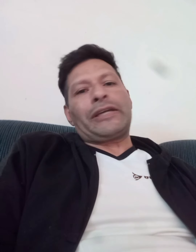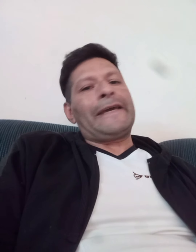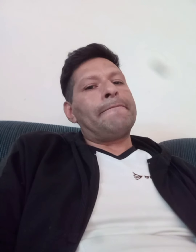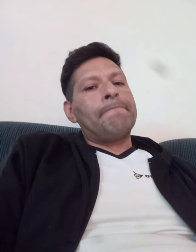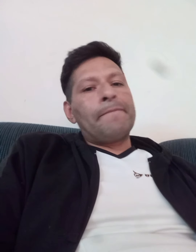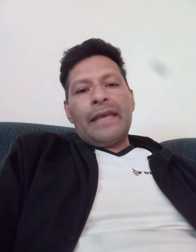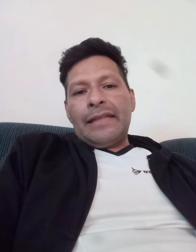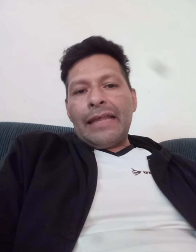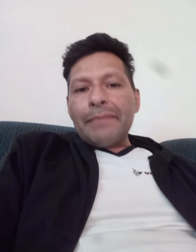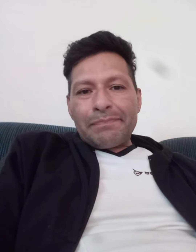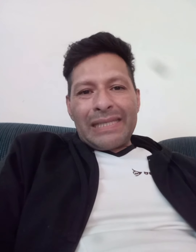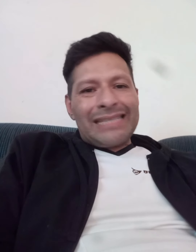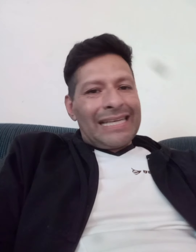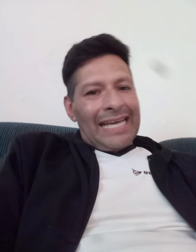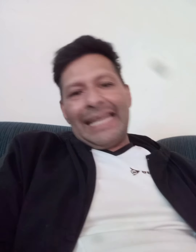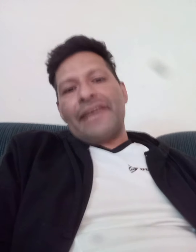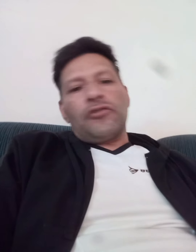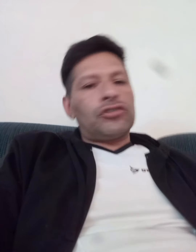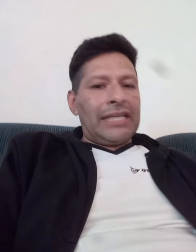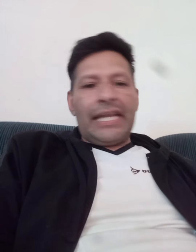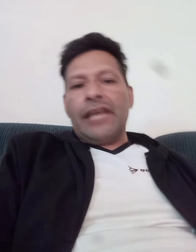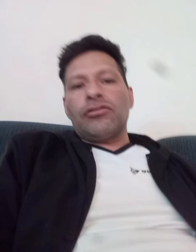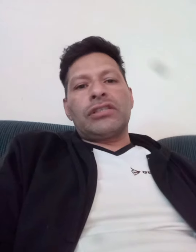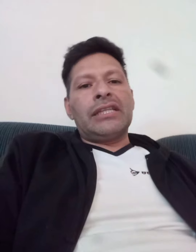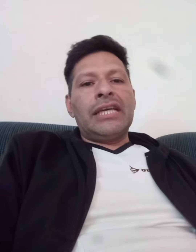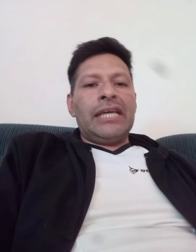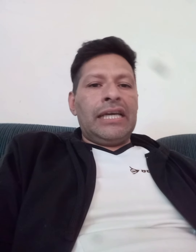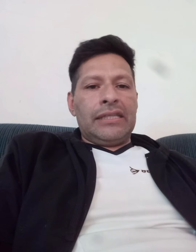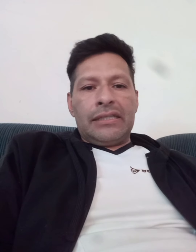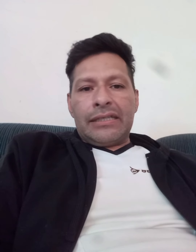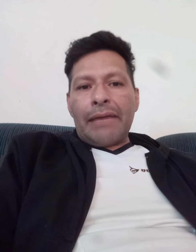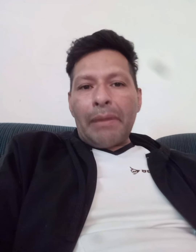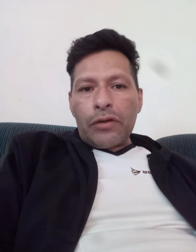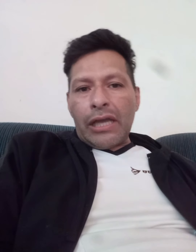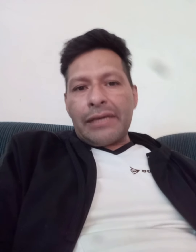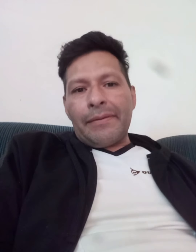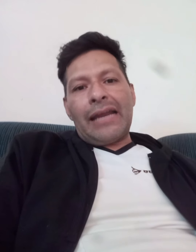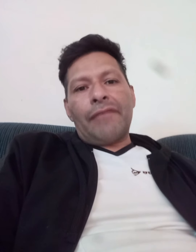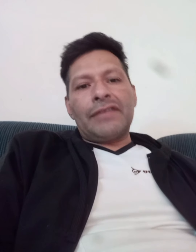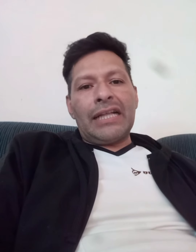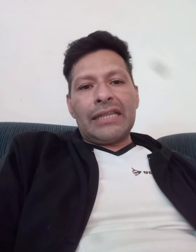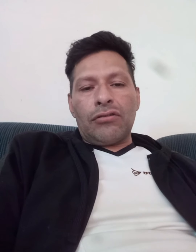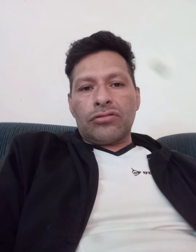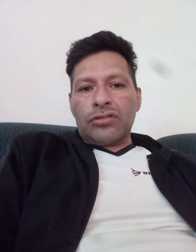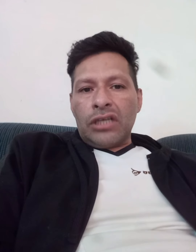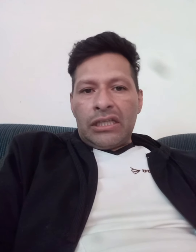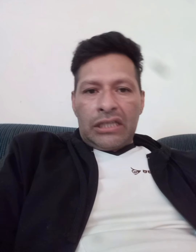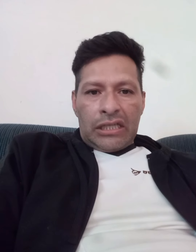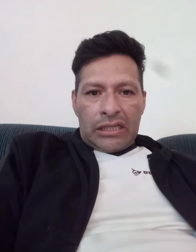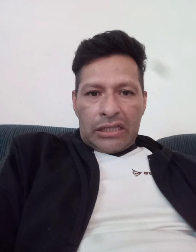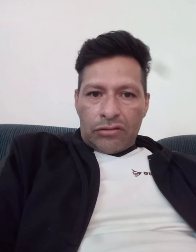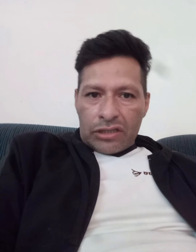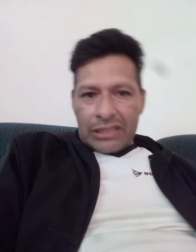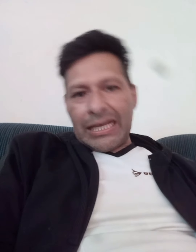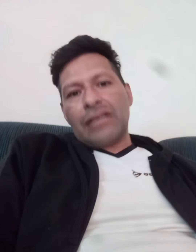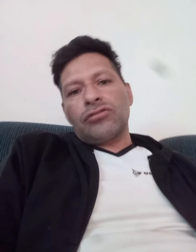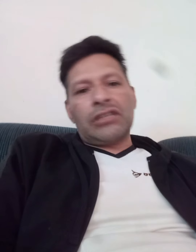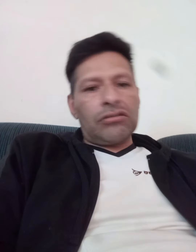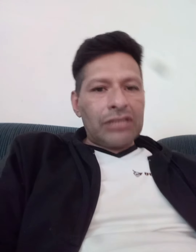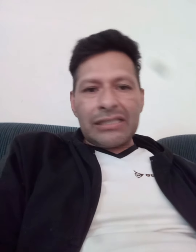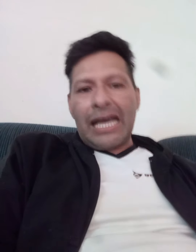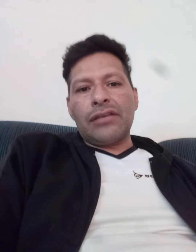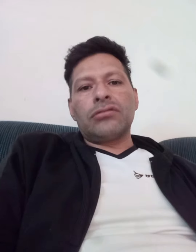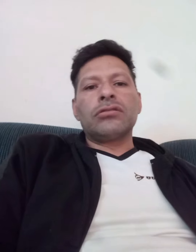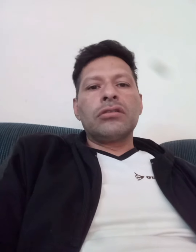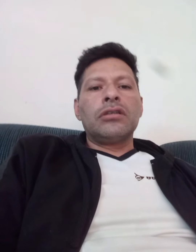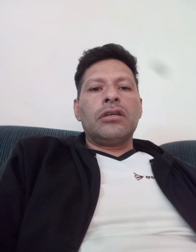tenemos, porque nada más piensan en ellos, en qué me voy a llevar a final de los 3 años, de